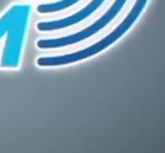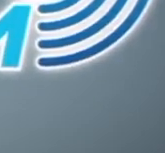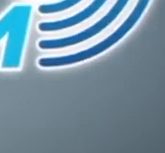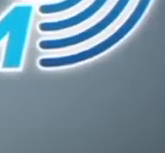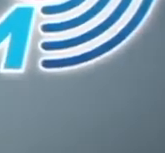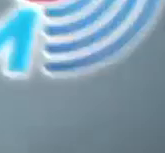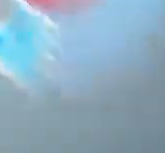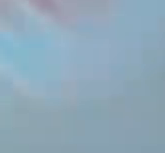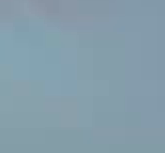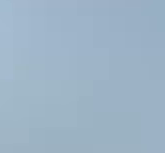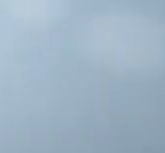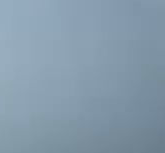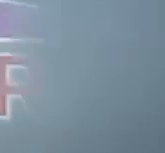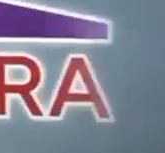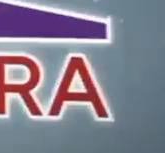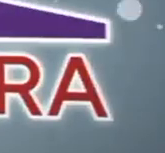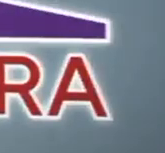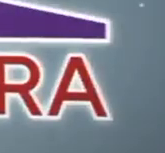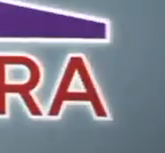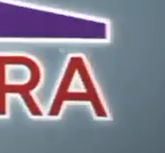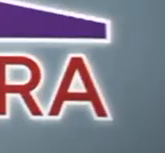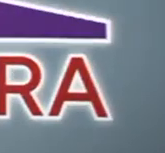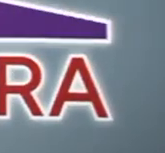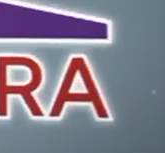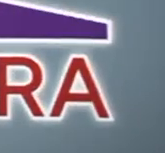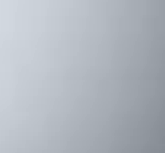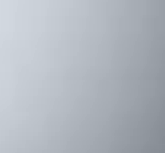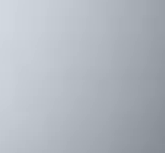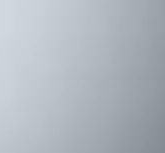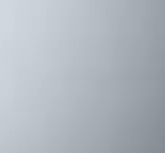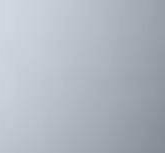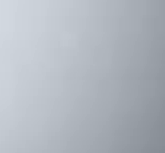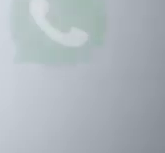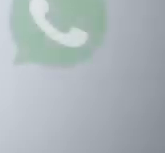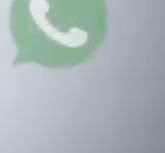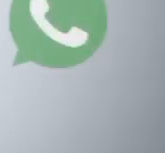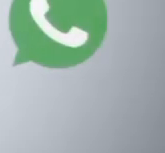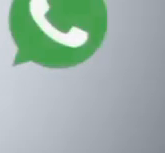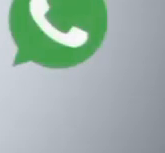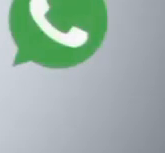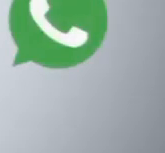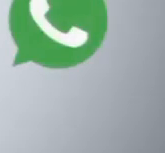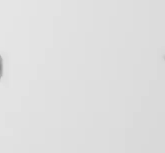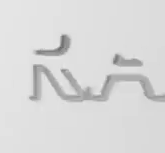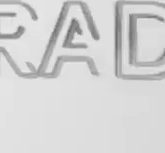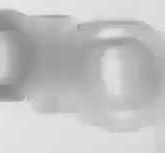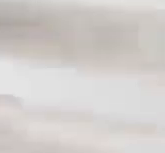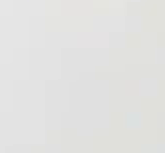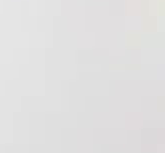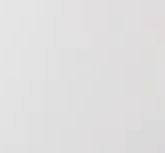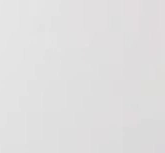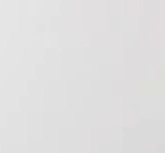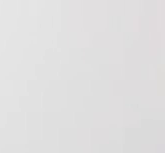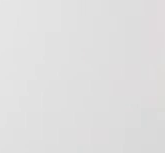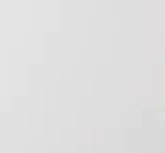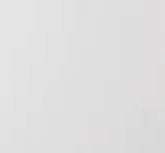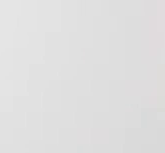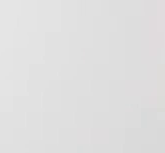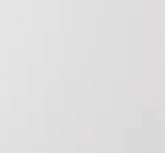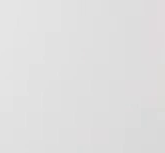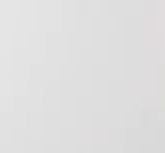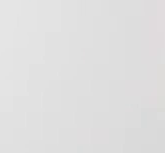96.5 de frecuencia modulada. Sala de Arte Miguel N. Lira. Búscanos en nuestras redes sociales. Corazit.